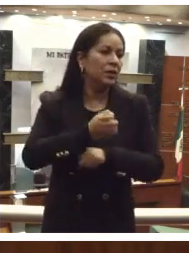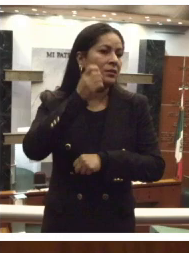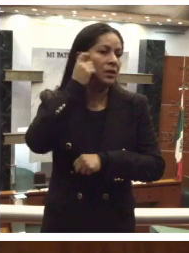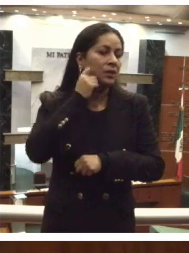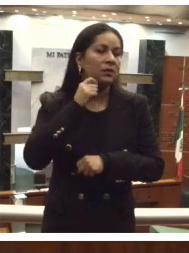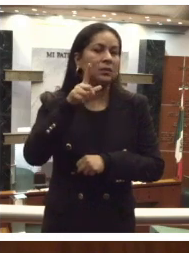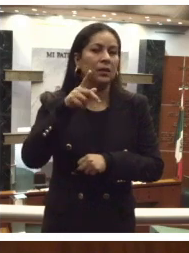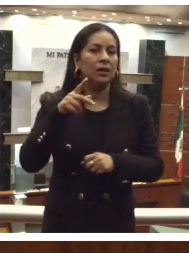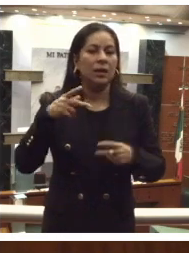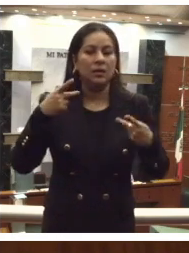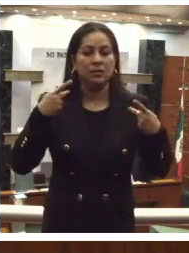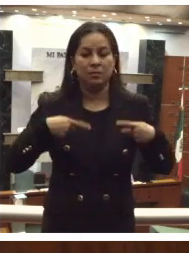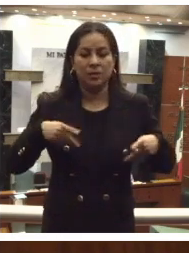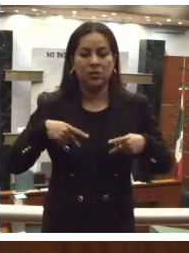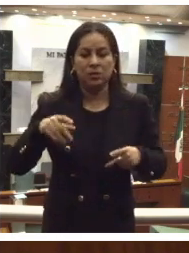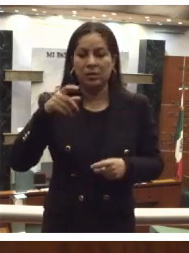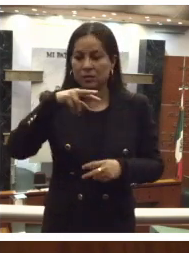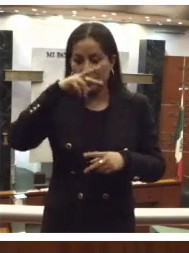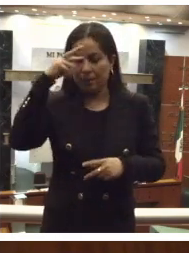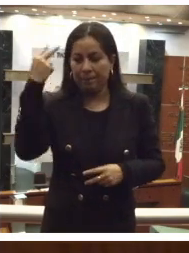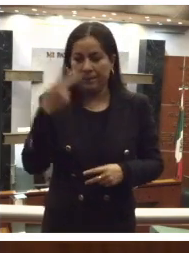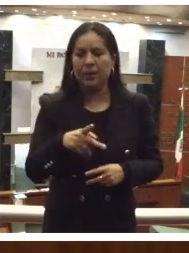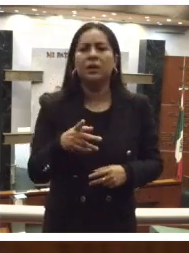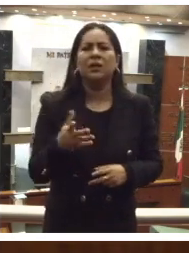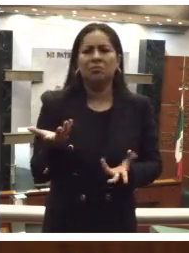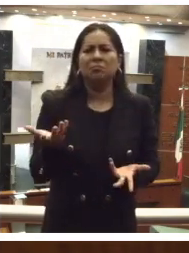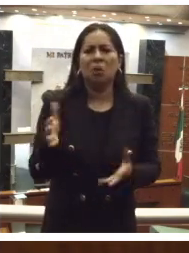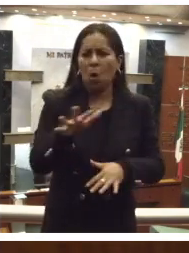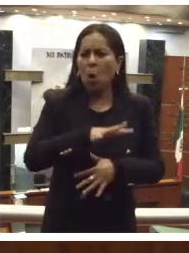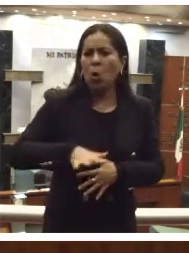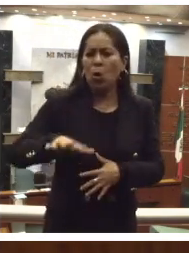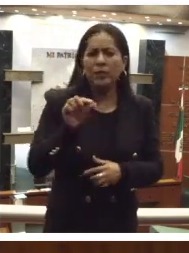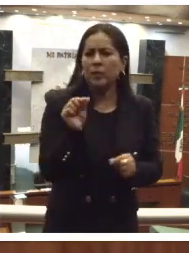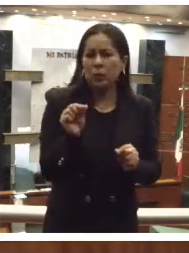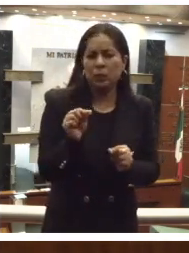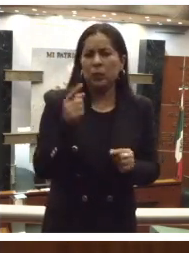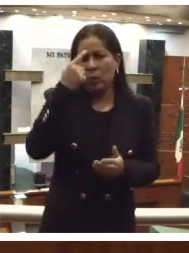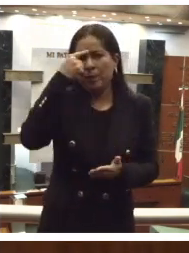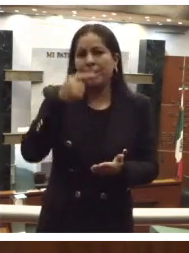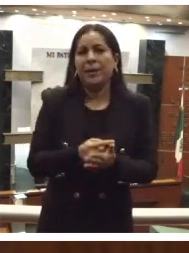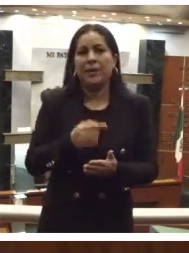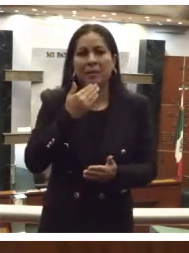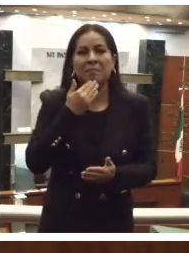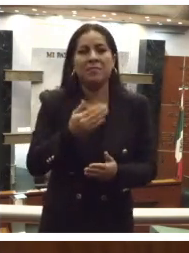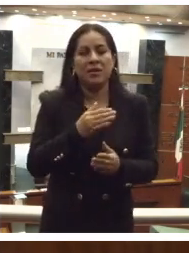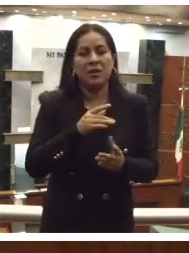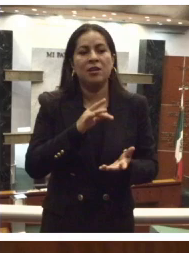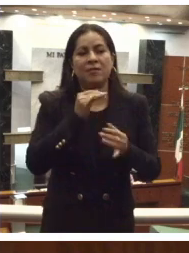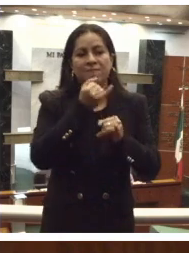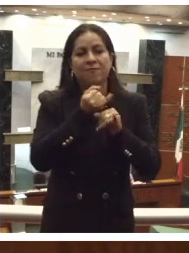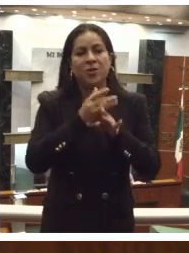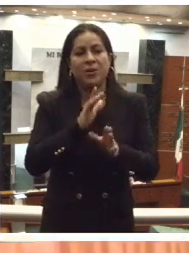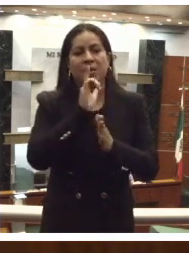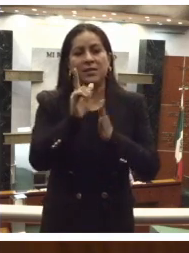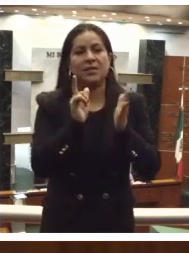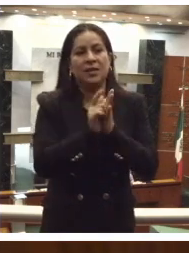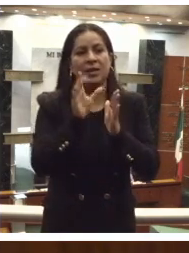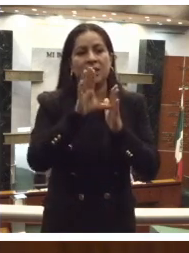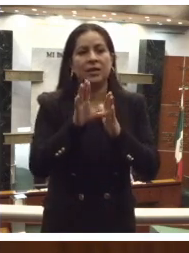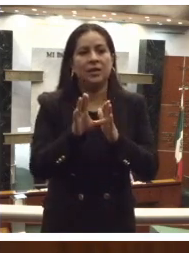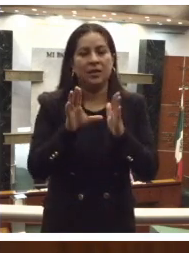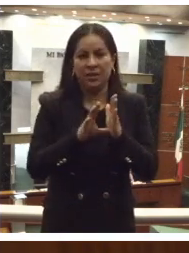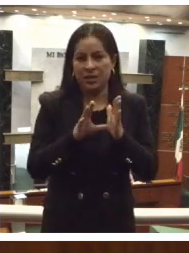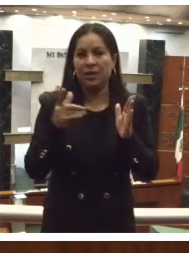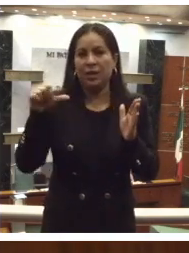y los mexicanos. Hagamos un poco de contexto para dimensionar adecuadamente esta reforma que nos